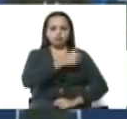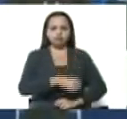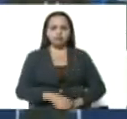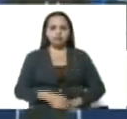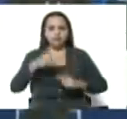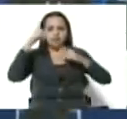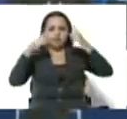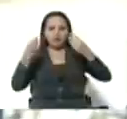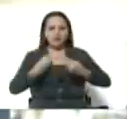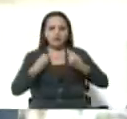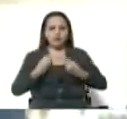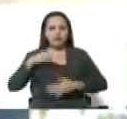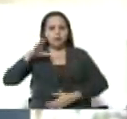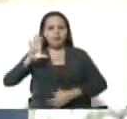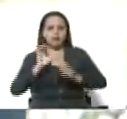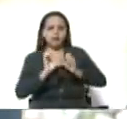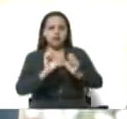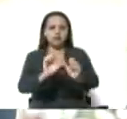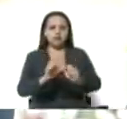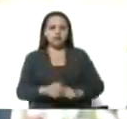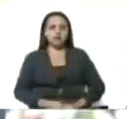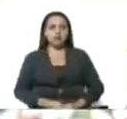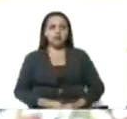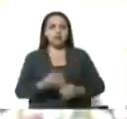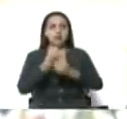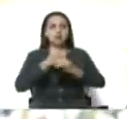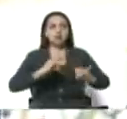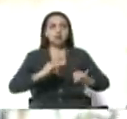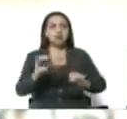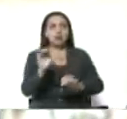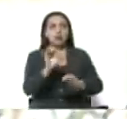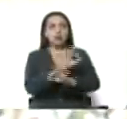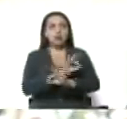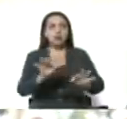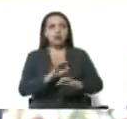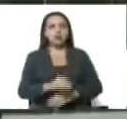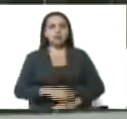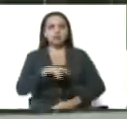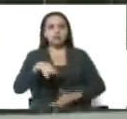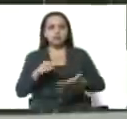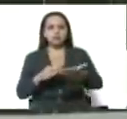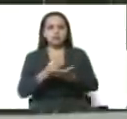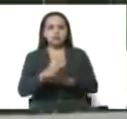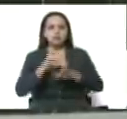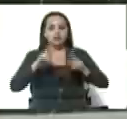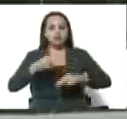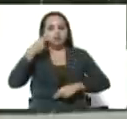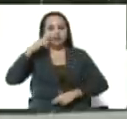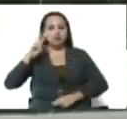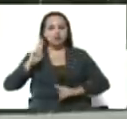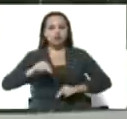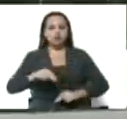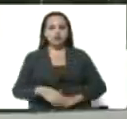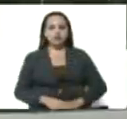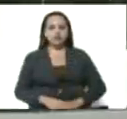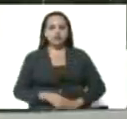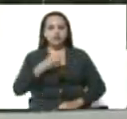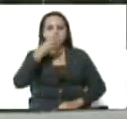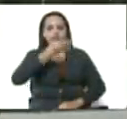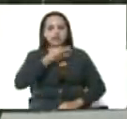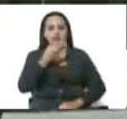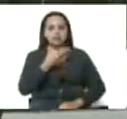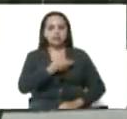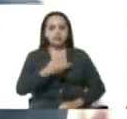chávez vive la patria fija independencia o nada leales siempre es traidores nunca con atención estar